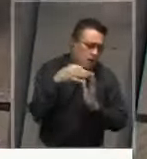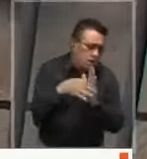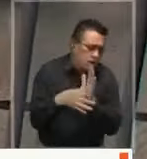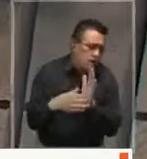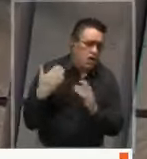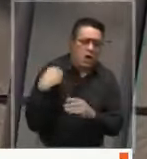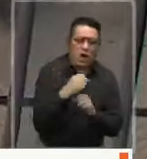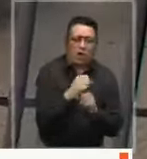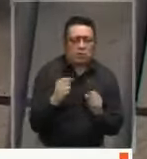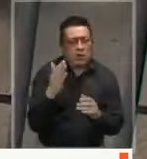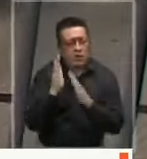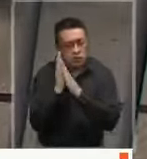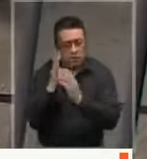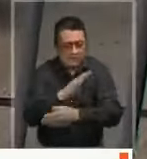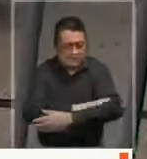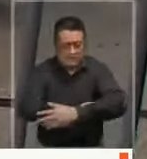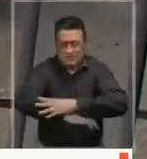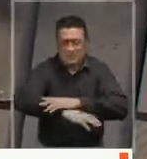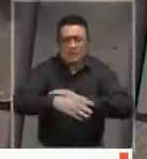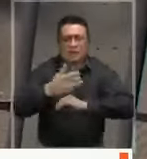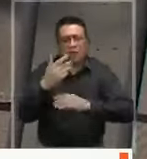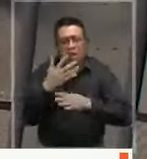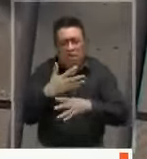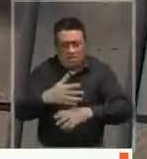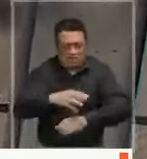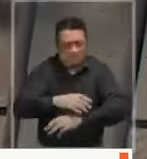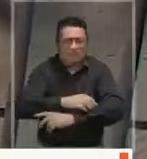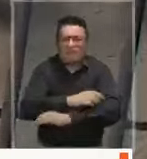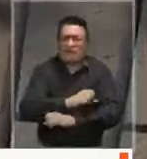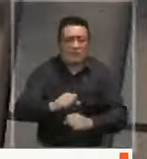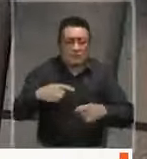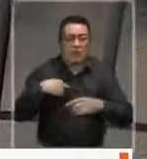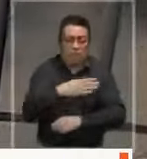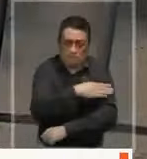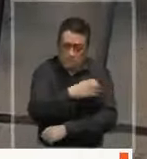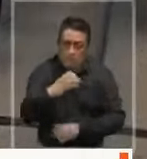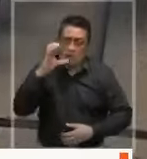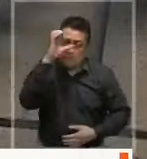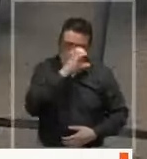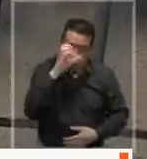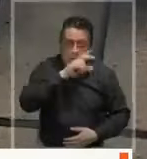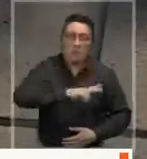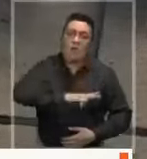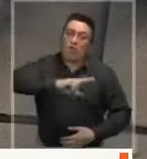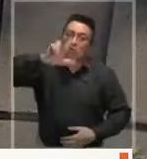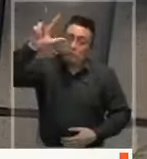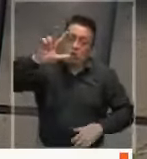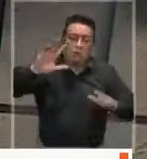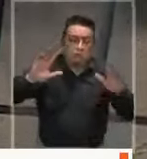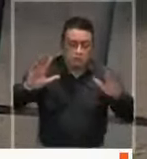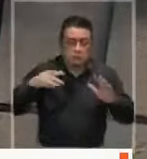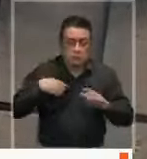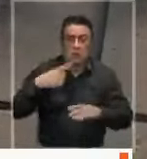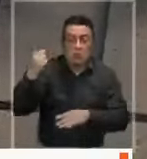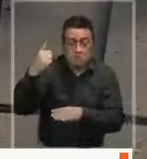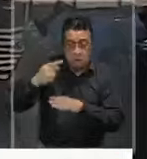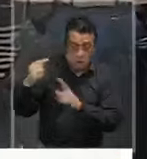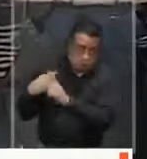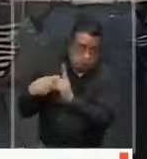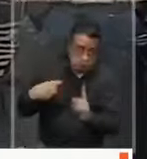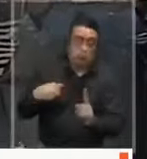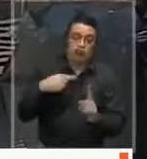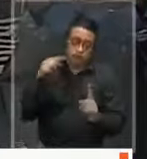en los brazos que se me duermen. Entonces, el que tiene fe tiene que buscar a Dios. De todas maneras, Él mandó a alguien, entonces ahí